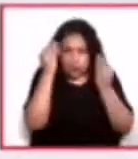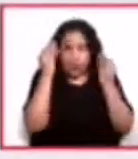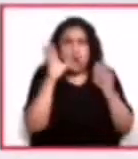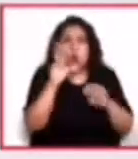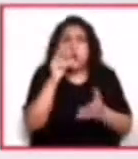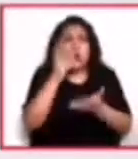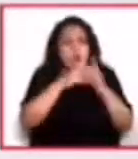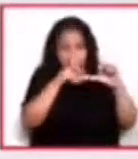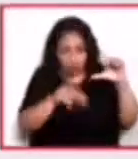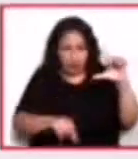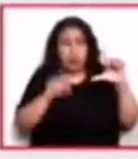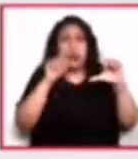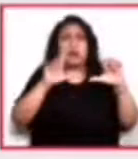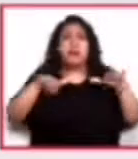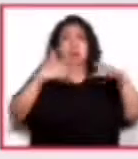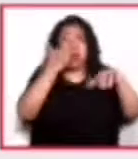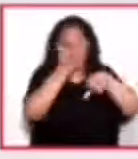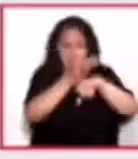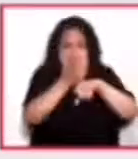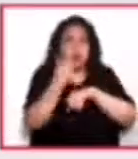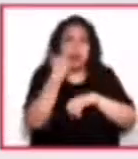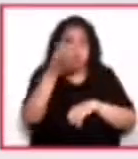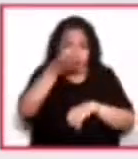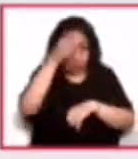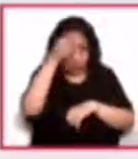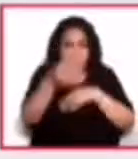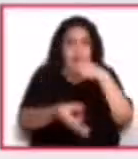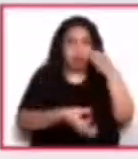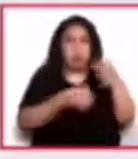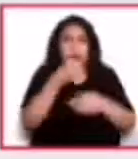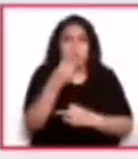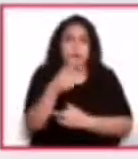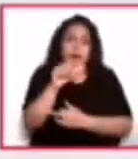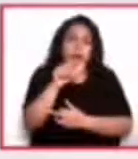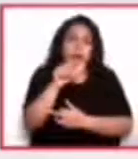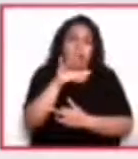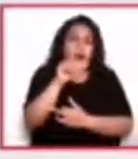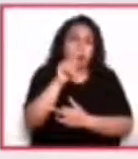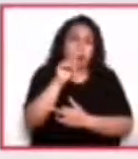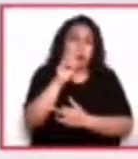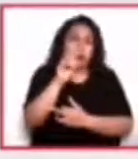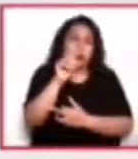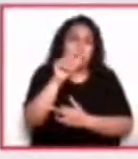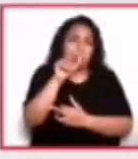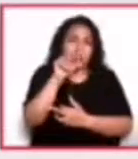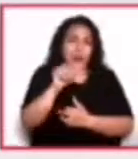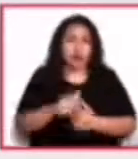en el país, también en Estados Unidos. Noticias 22, Alberto Aranda.